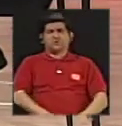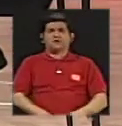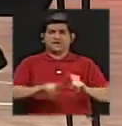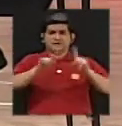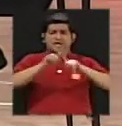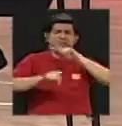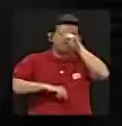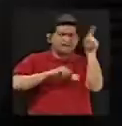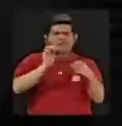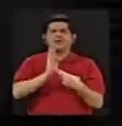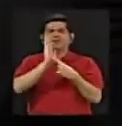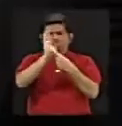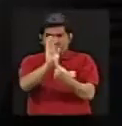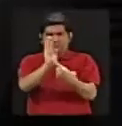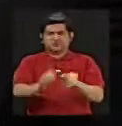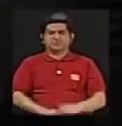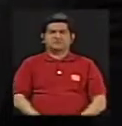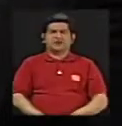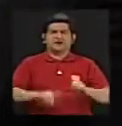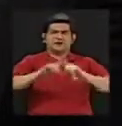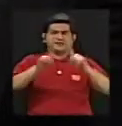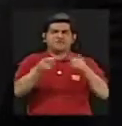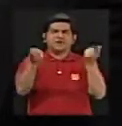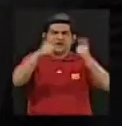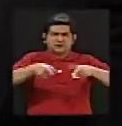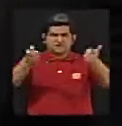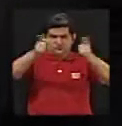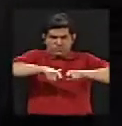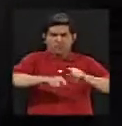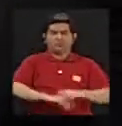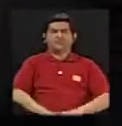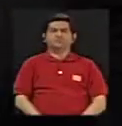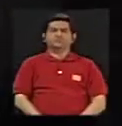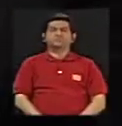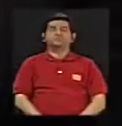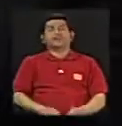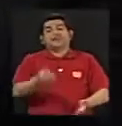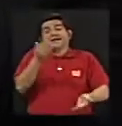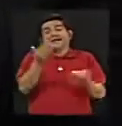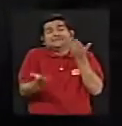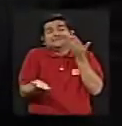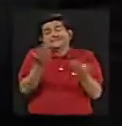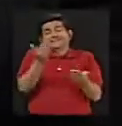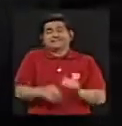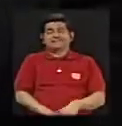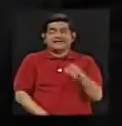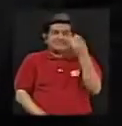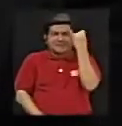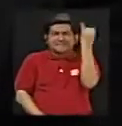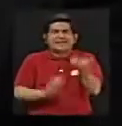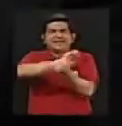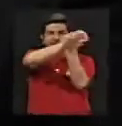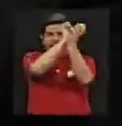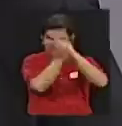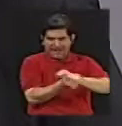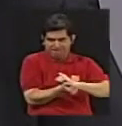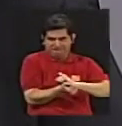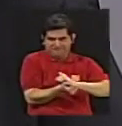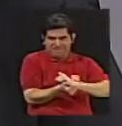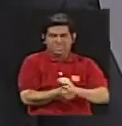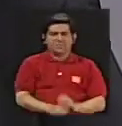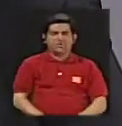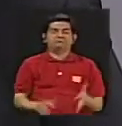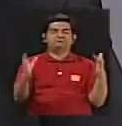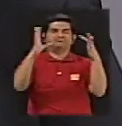distintas preguntas, ¿verdad? En distintos fenómenos. Entonces es probable, perdón, que esa idea de cambio pues